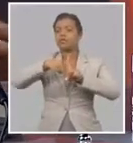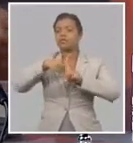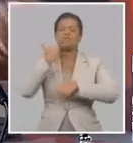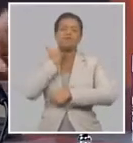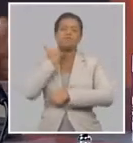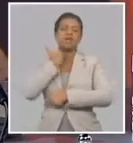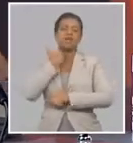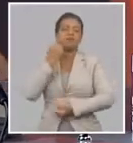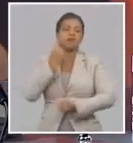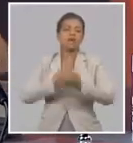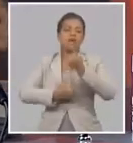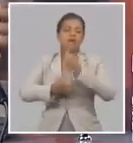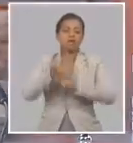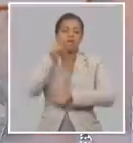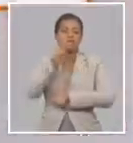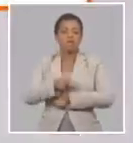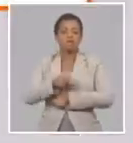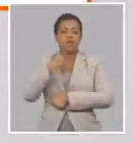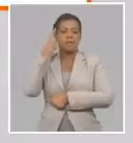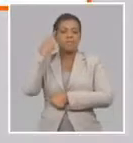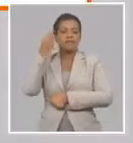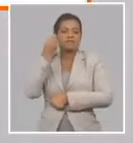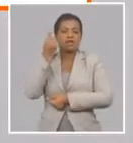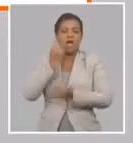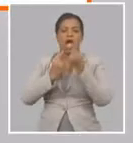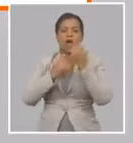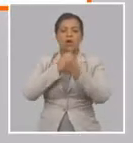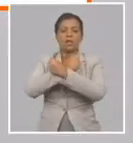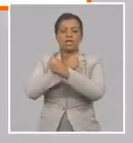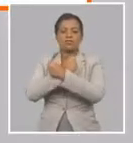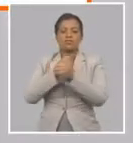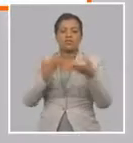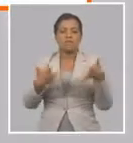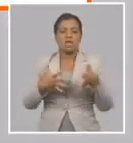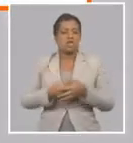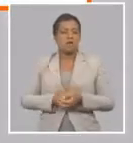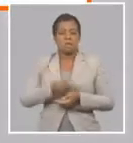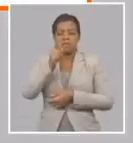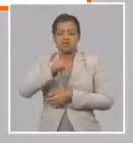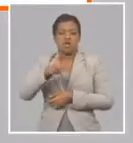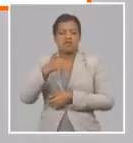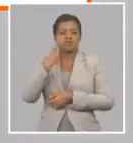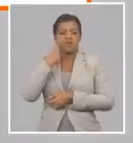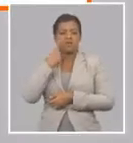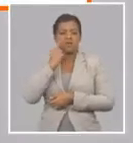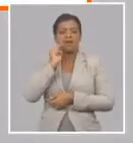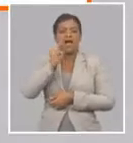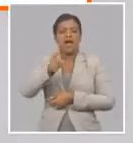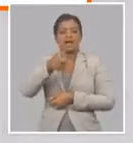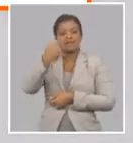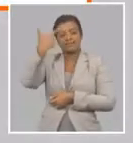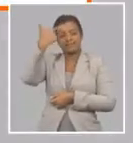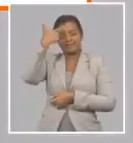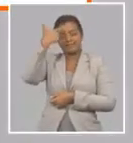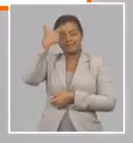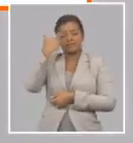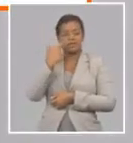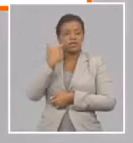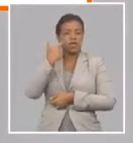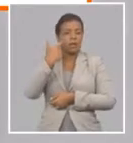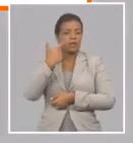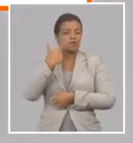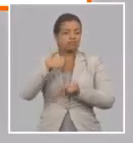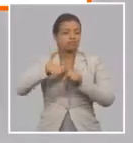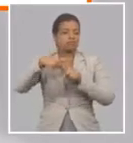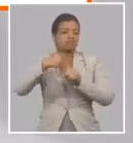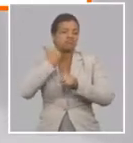creen que es un equipo que le está apuntando es algo no no no no lo sabemos no lo sé pero el equipo si está tomando la tomando la temperatura y es